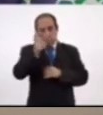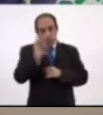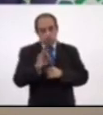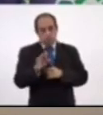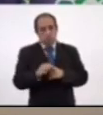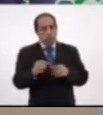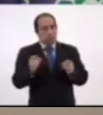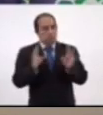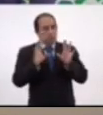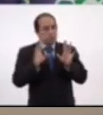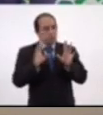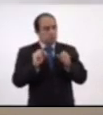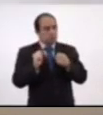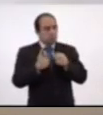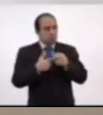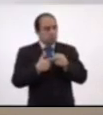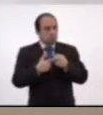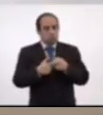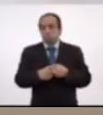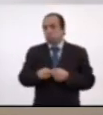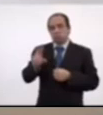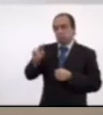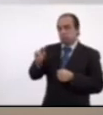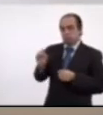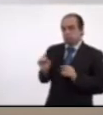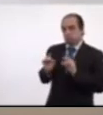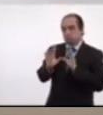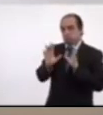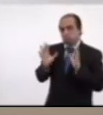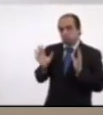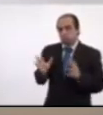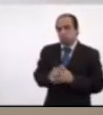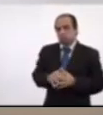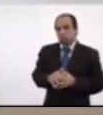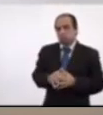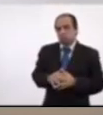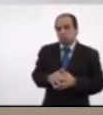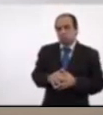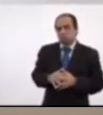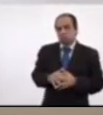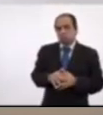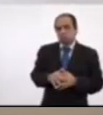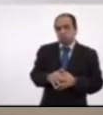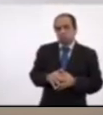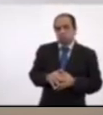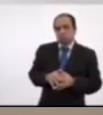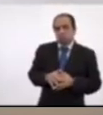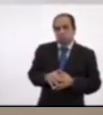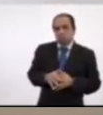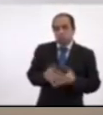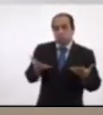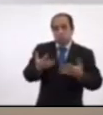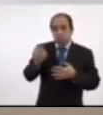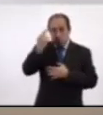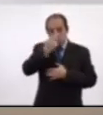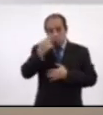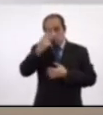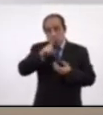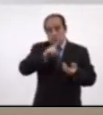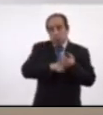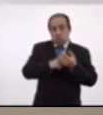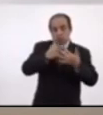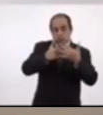no tiene alguna relación? No, no impacta. De hecho, en una valoración interna de los